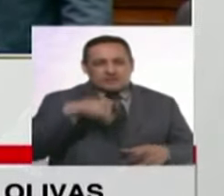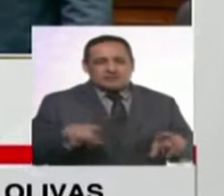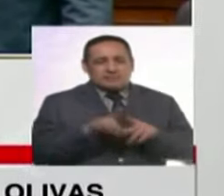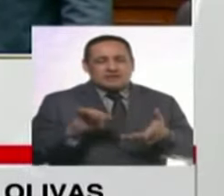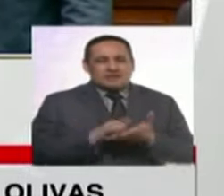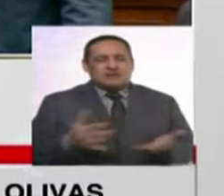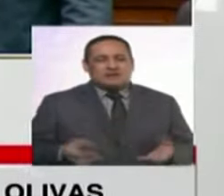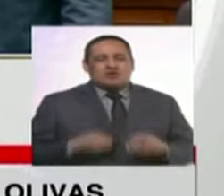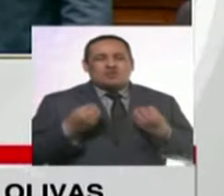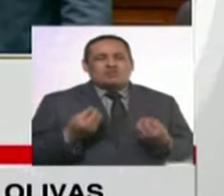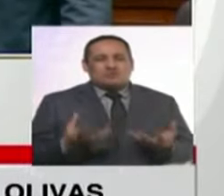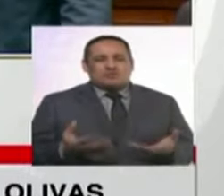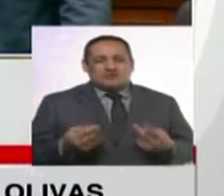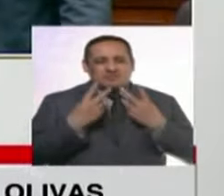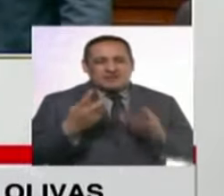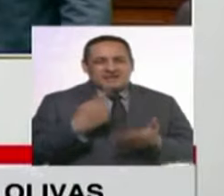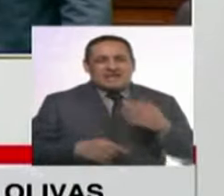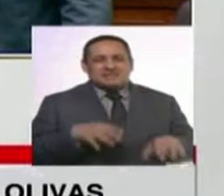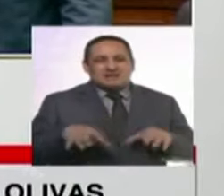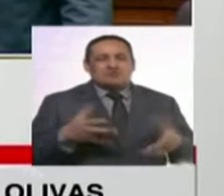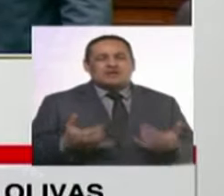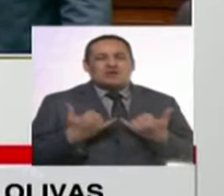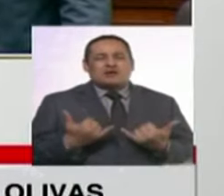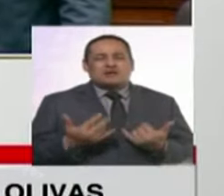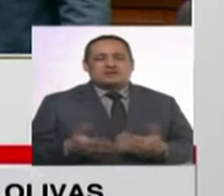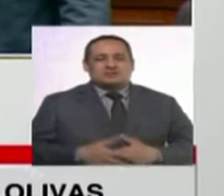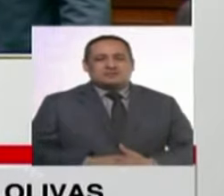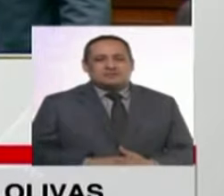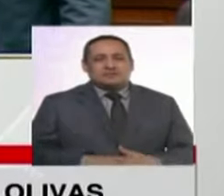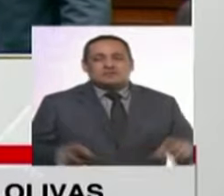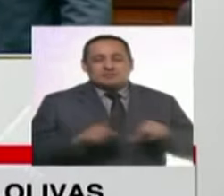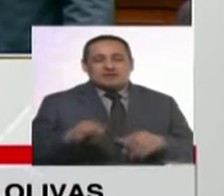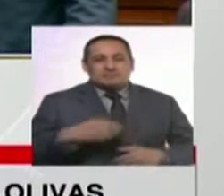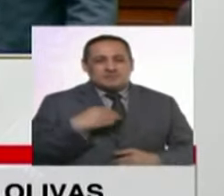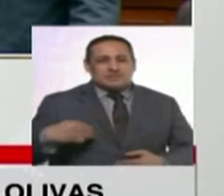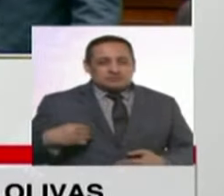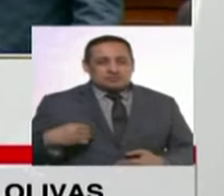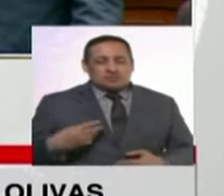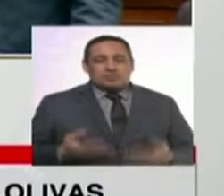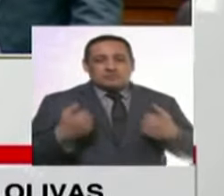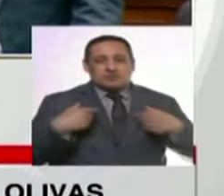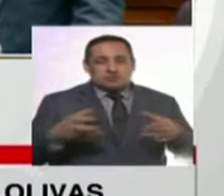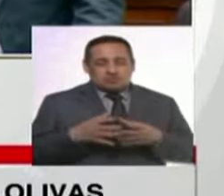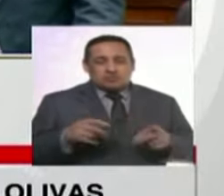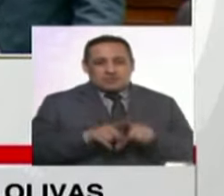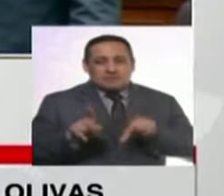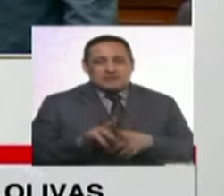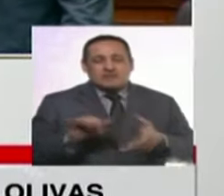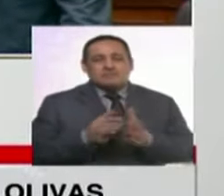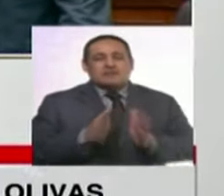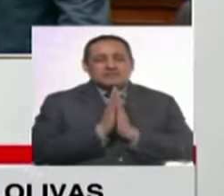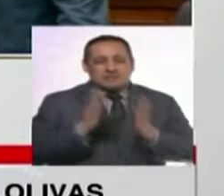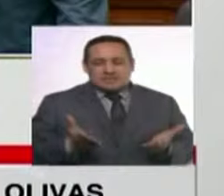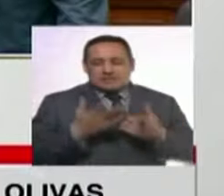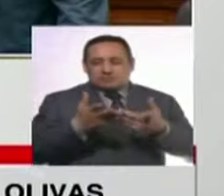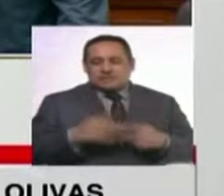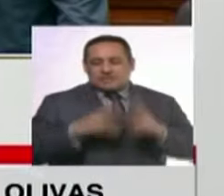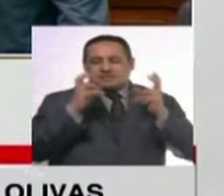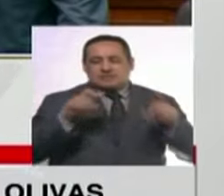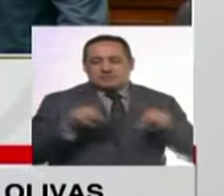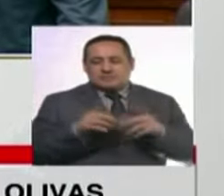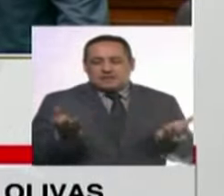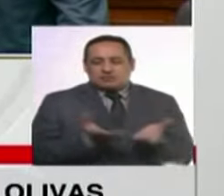entonces qué estamos haciendo ahora señor ministro mientras Aún es ministro yo pedirle el tema